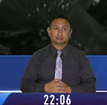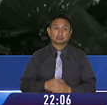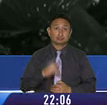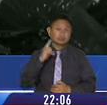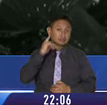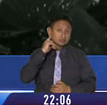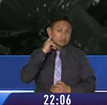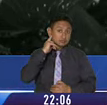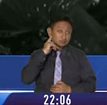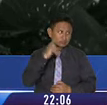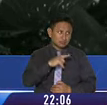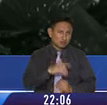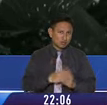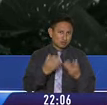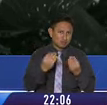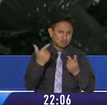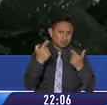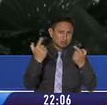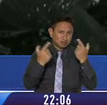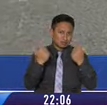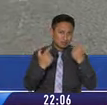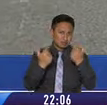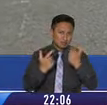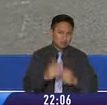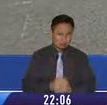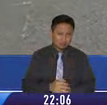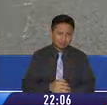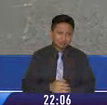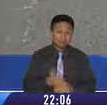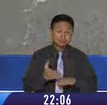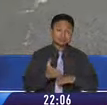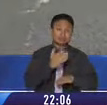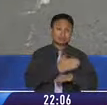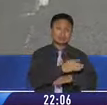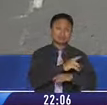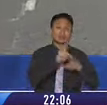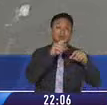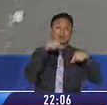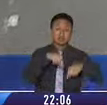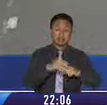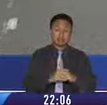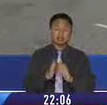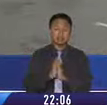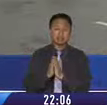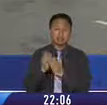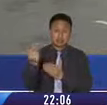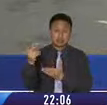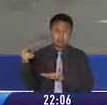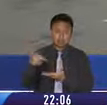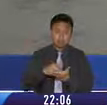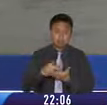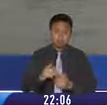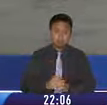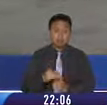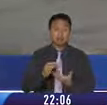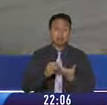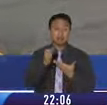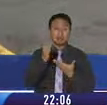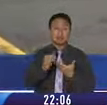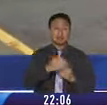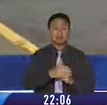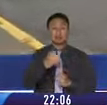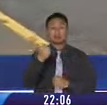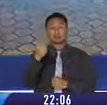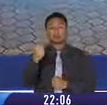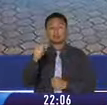Están asustados, desesperados por decirlo menos. Desde un tiempo atrás el tema de las vacunas se ha incrementado de forma alarmante en el cantón fronterizo de